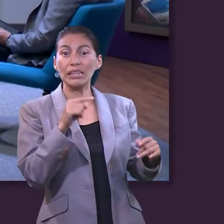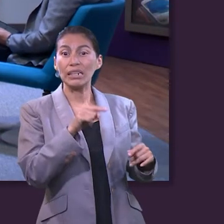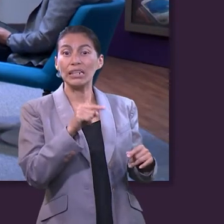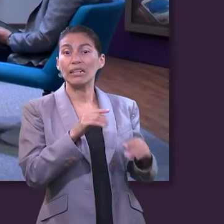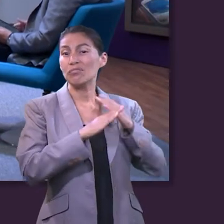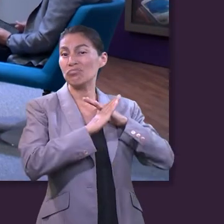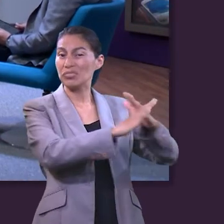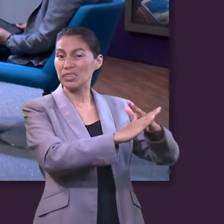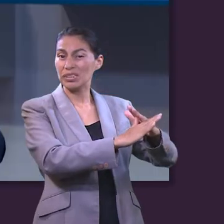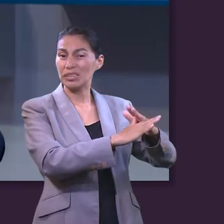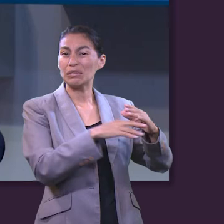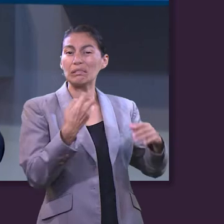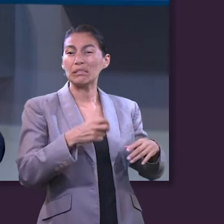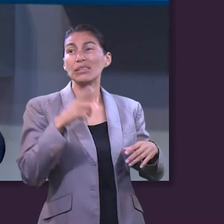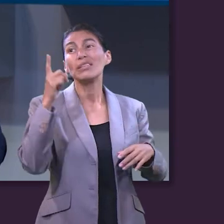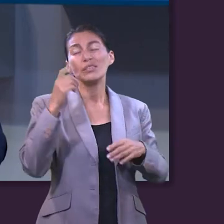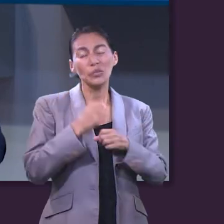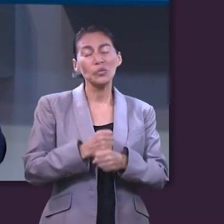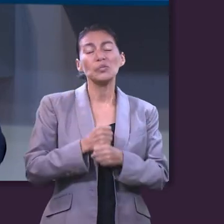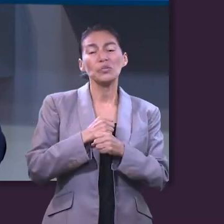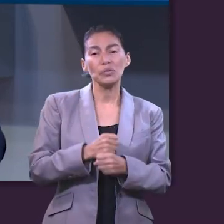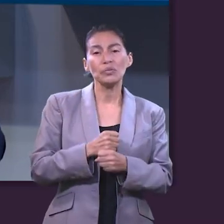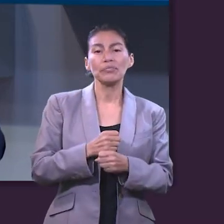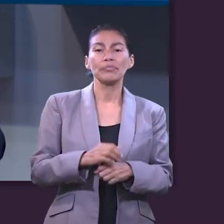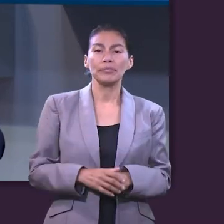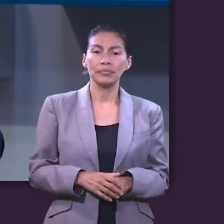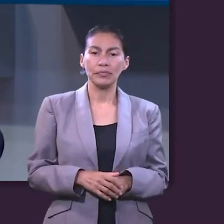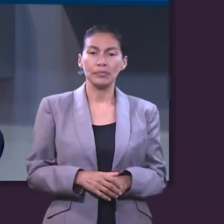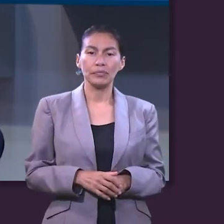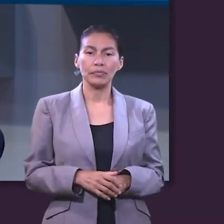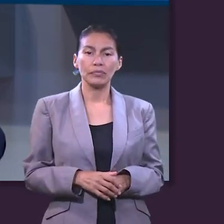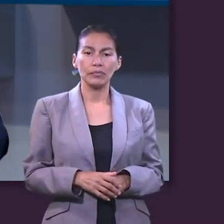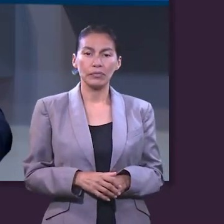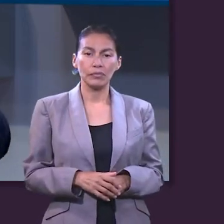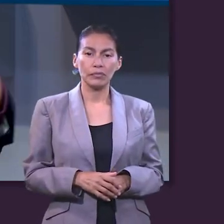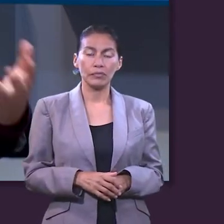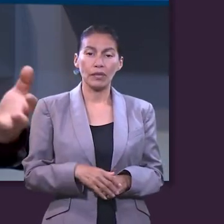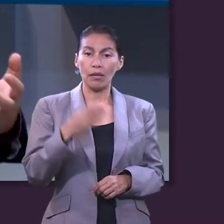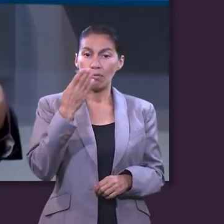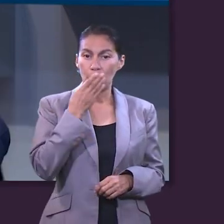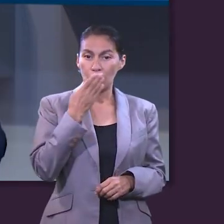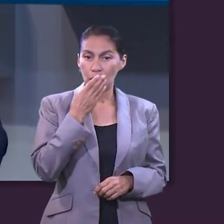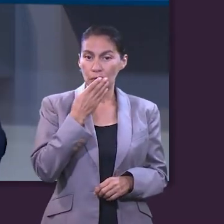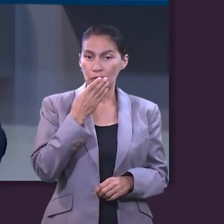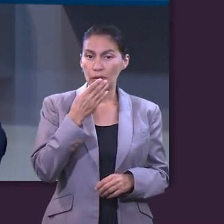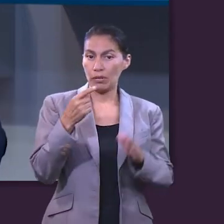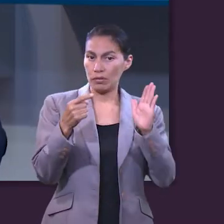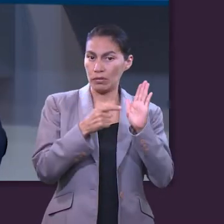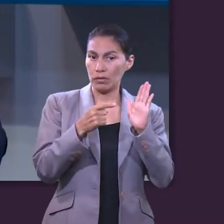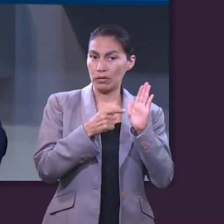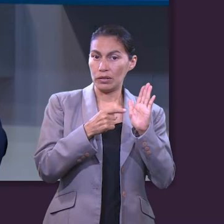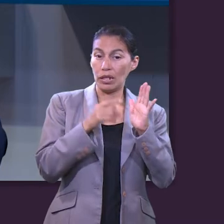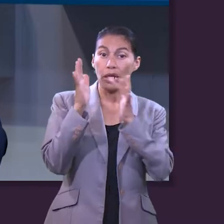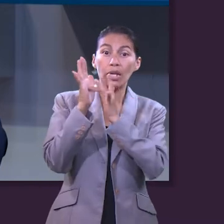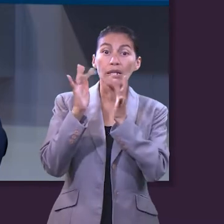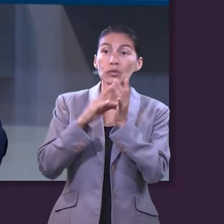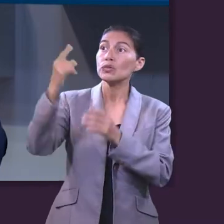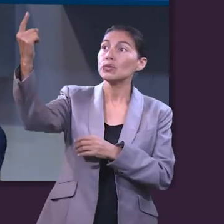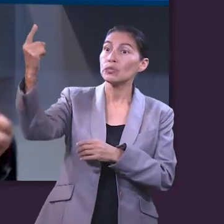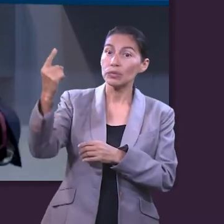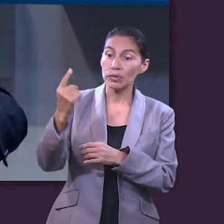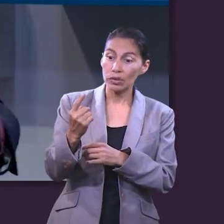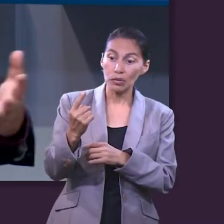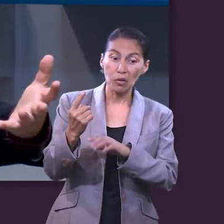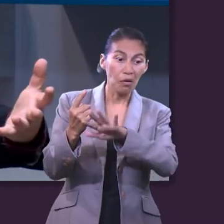algo sufrió Jesús en esta tierra fue rechazo. Recuerden que él vino a un pueblo. El texto bíblico dice a los que